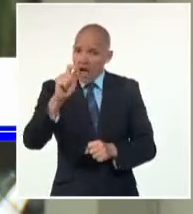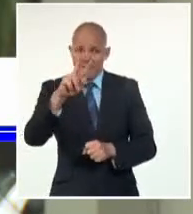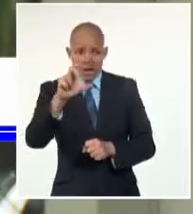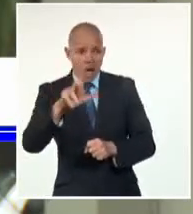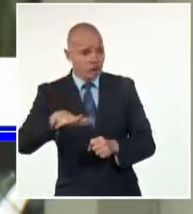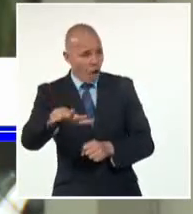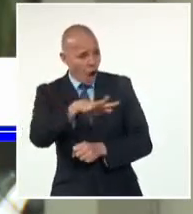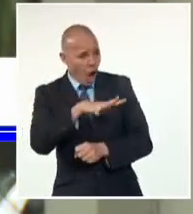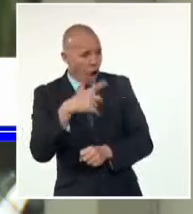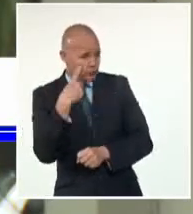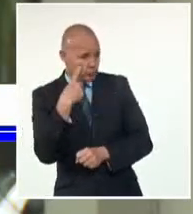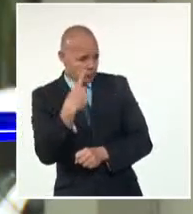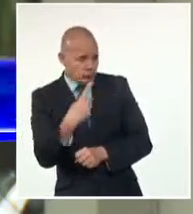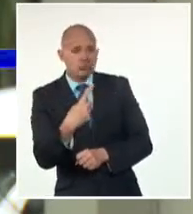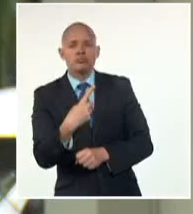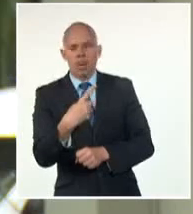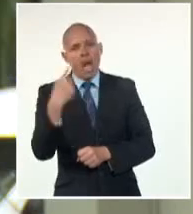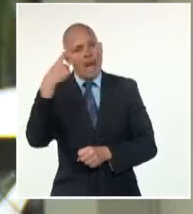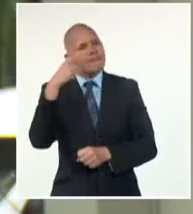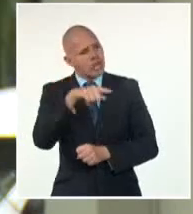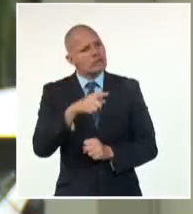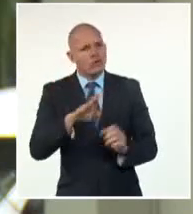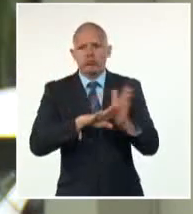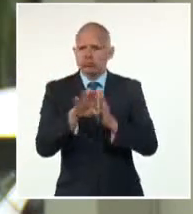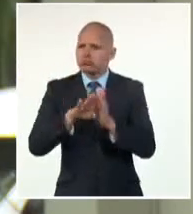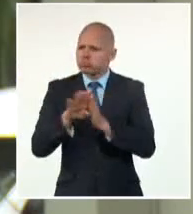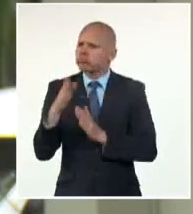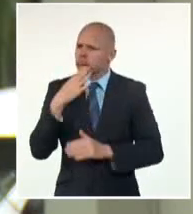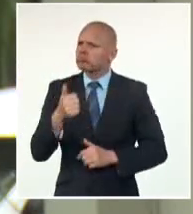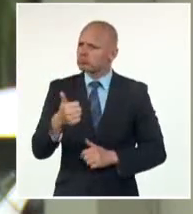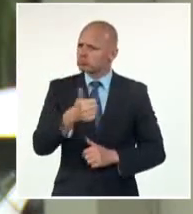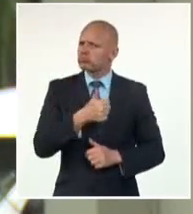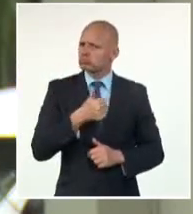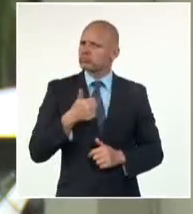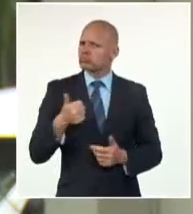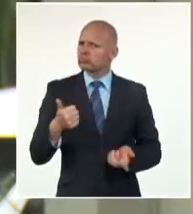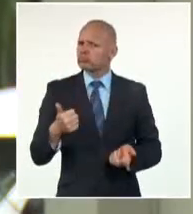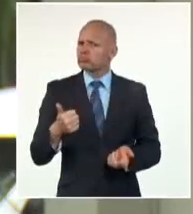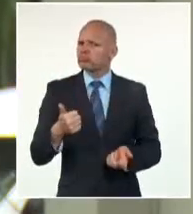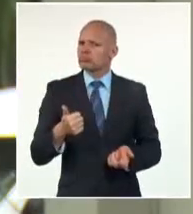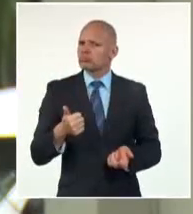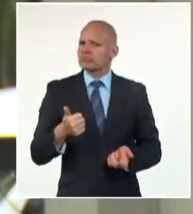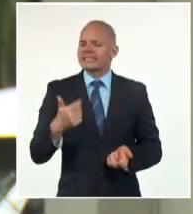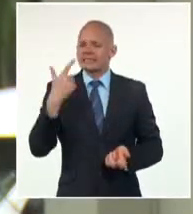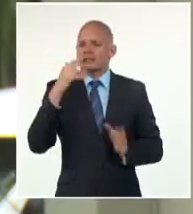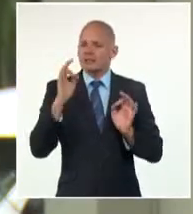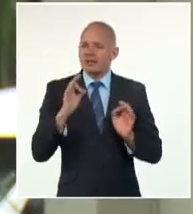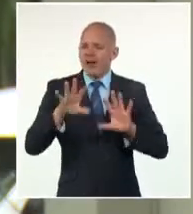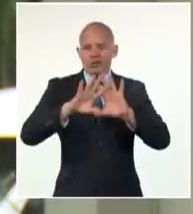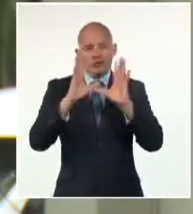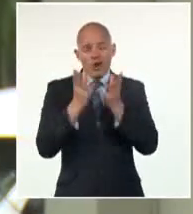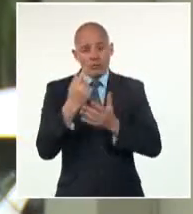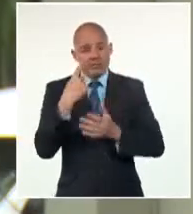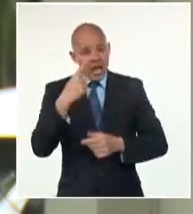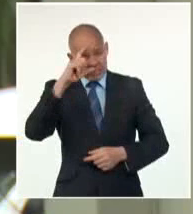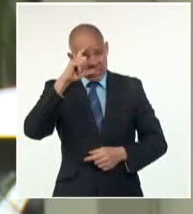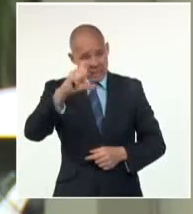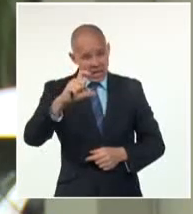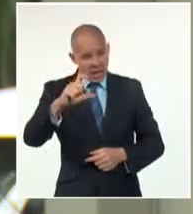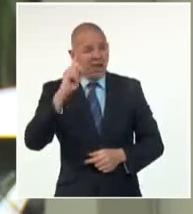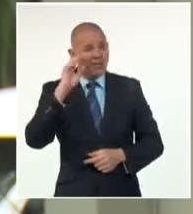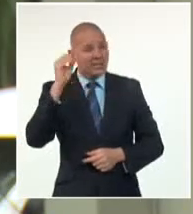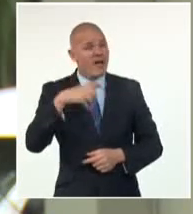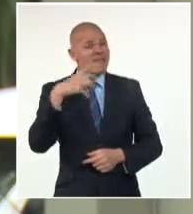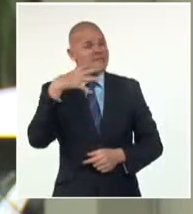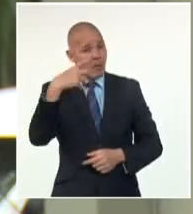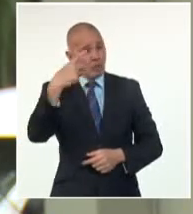caras desarrolladas que tiene la provincia, que tiene Santa Clara, tiene que ver con su desarrollo industrial. A Santa Clara se le respeta, a Villa Clara se le